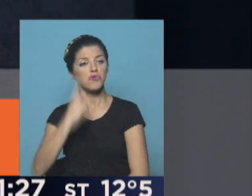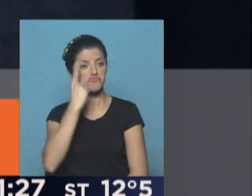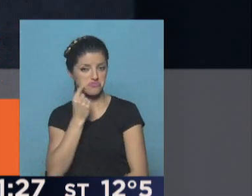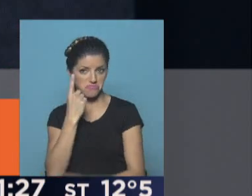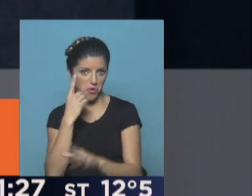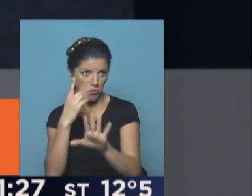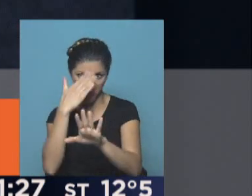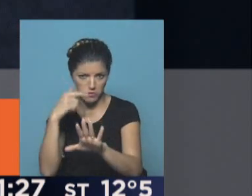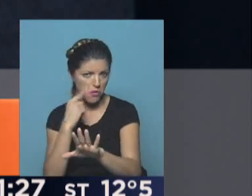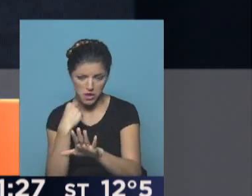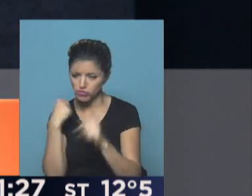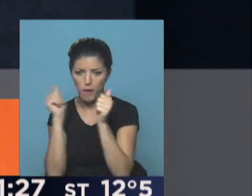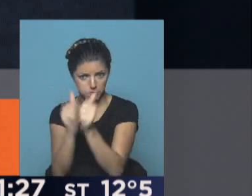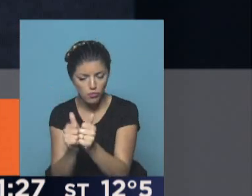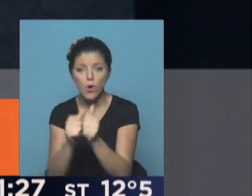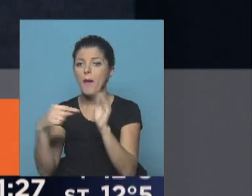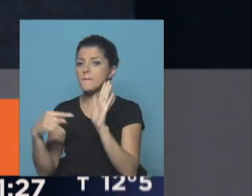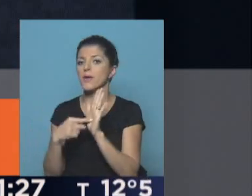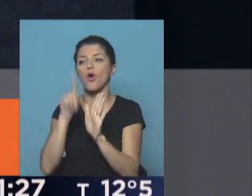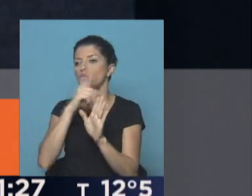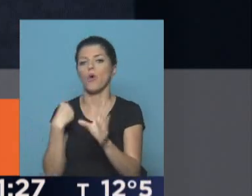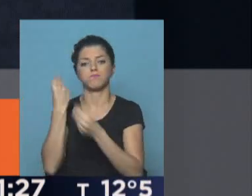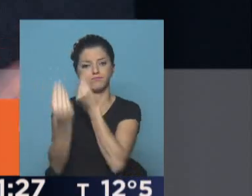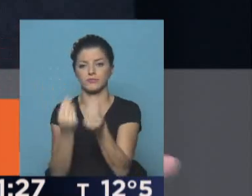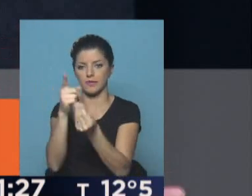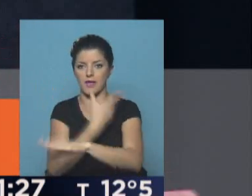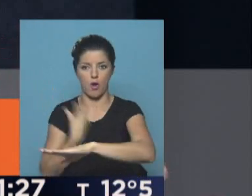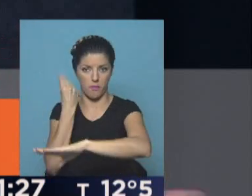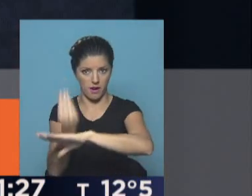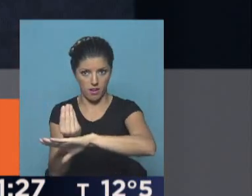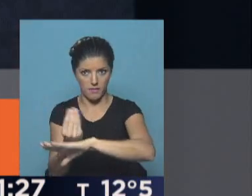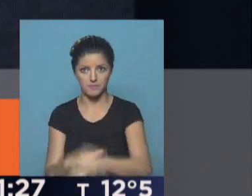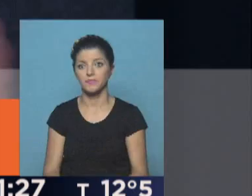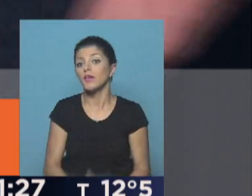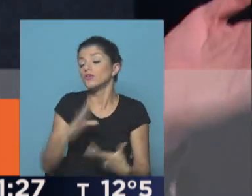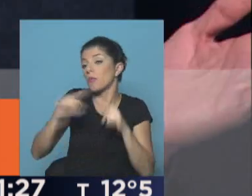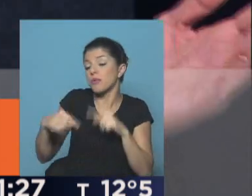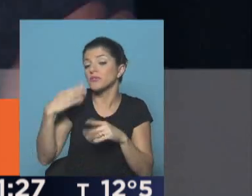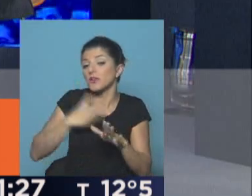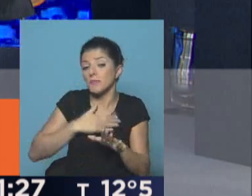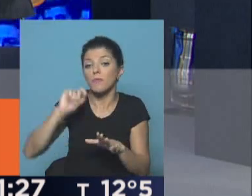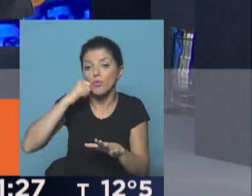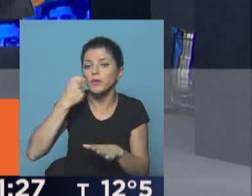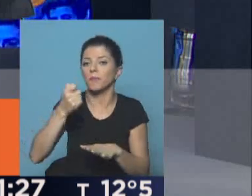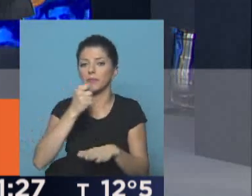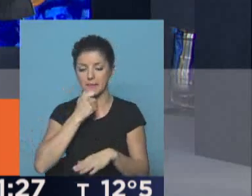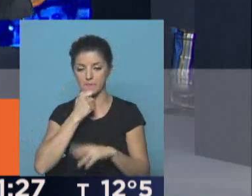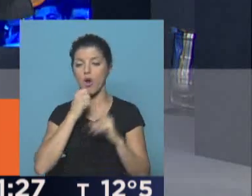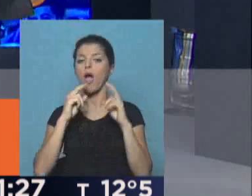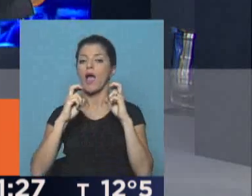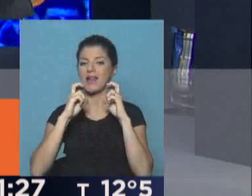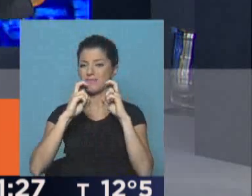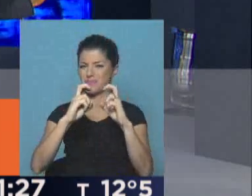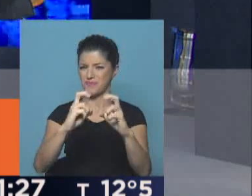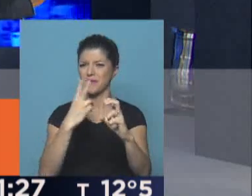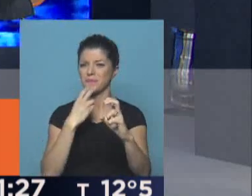porque teníamos un montón de cosas por resolver que son las que me motivan a mí me mueven y por eso hago política que determinado electrificación de